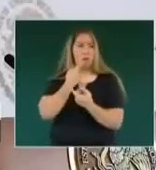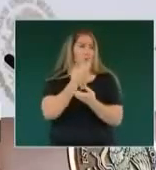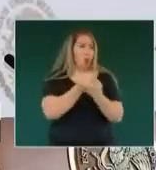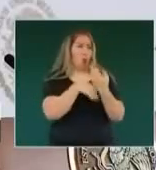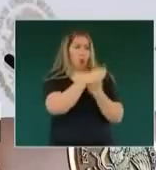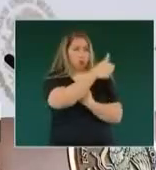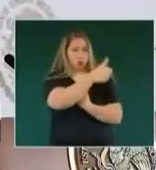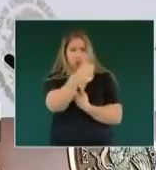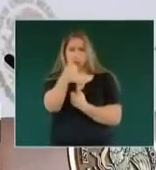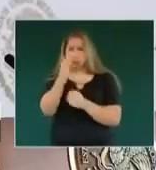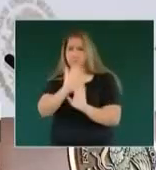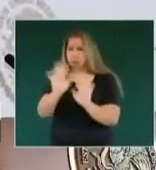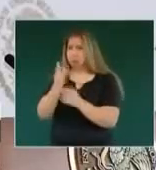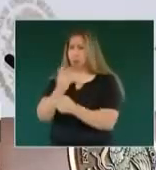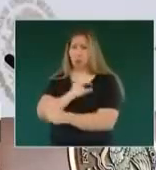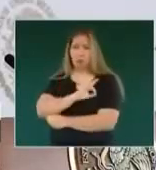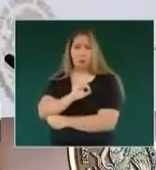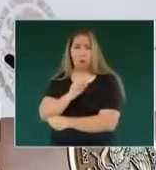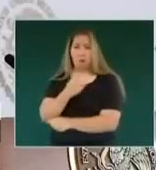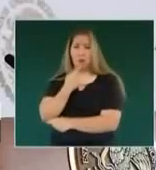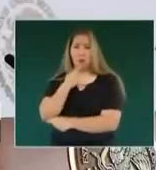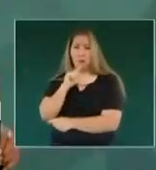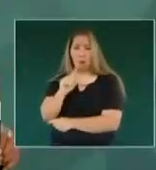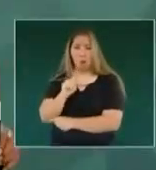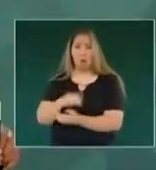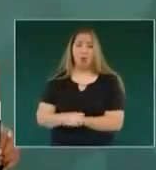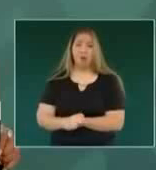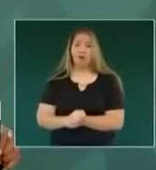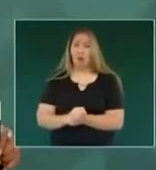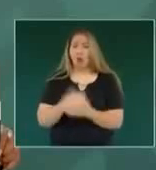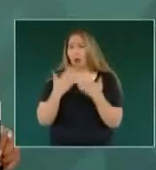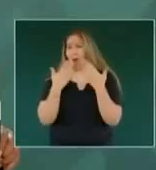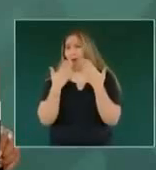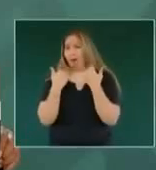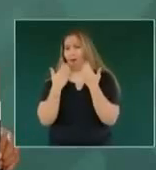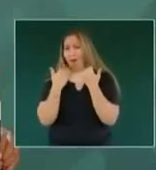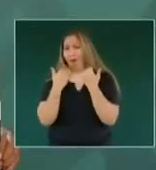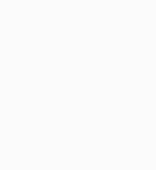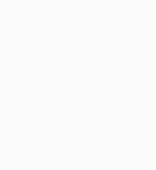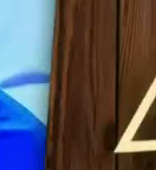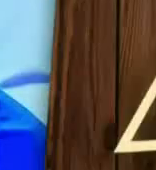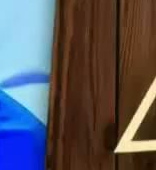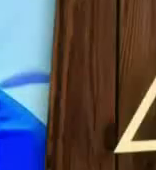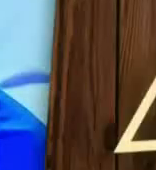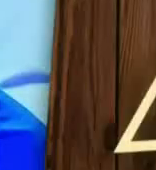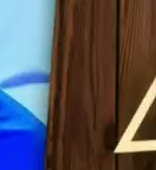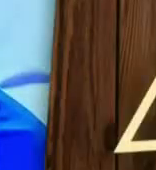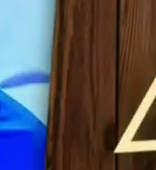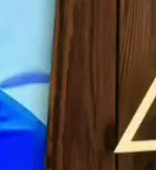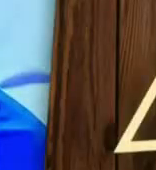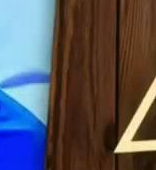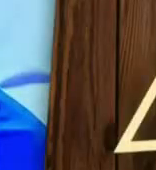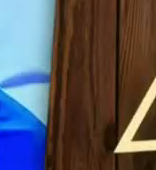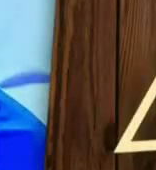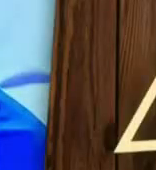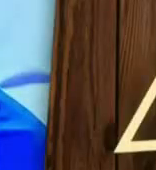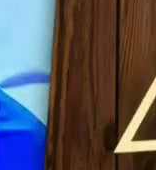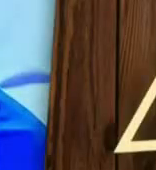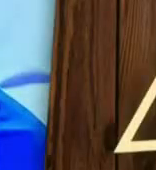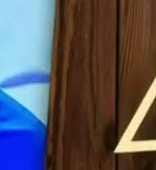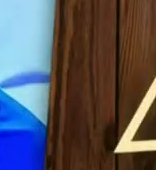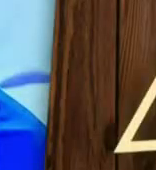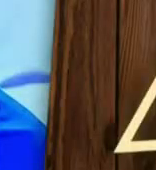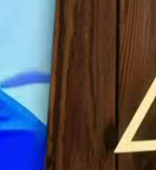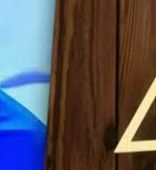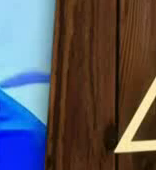El mal manejo de la pandemia, los bailes de campaña de los candidatos y, bueno, el Cruz Azul, que aunque ahorita va muy bien, pues